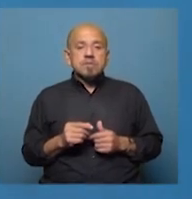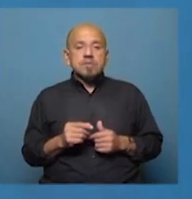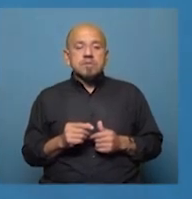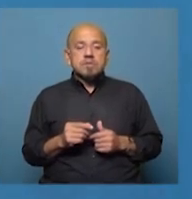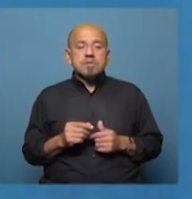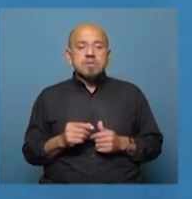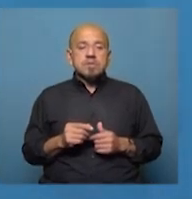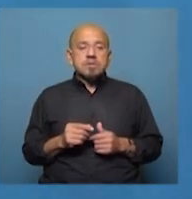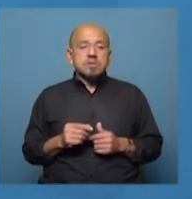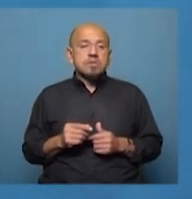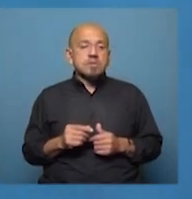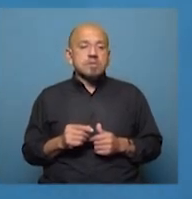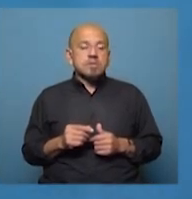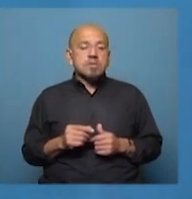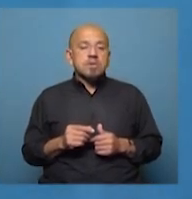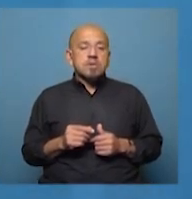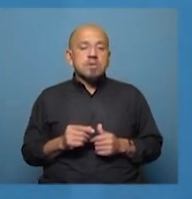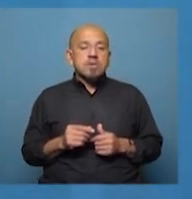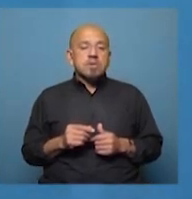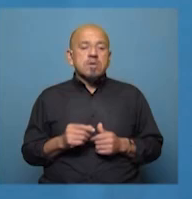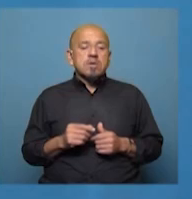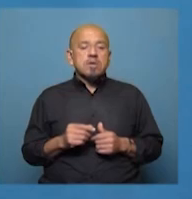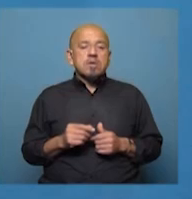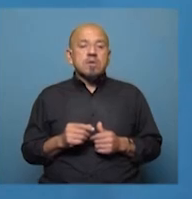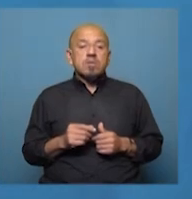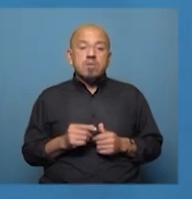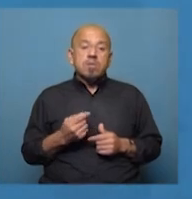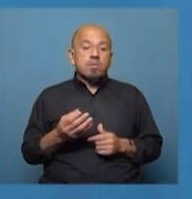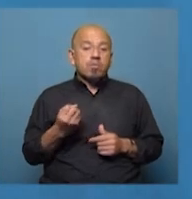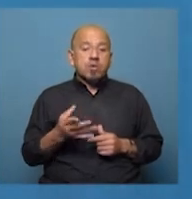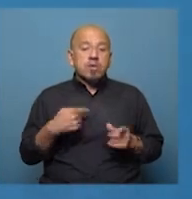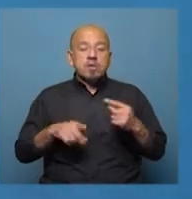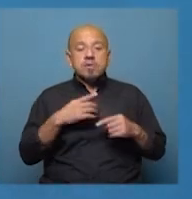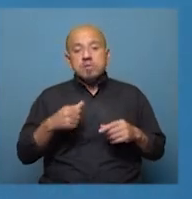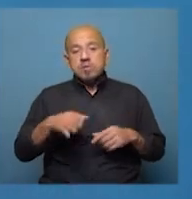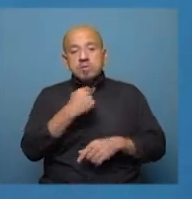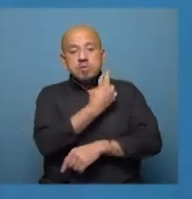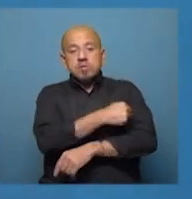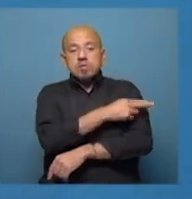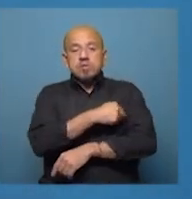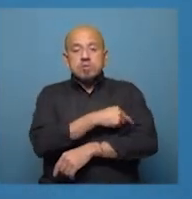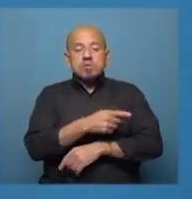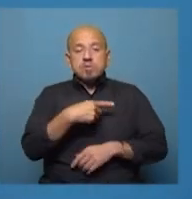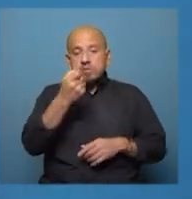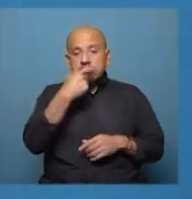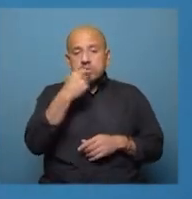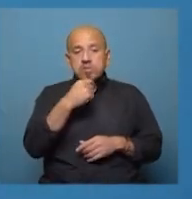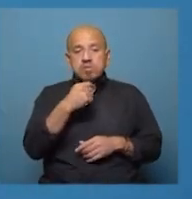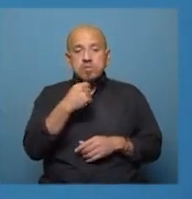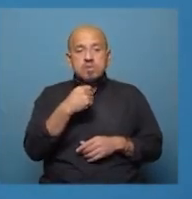policlínica el médico o la médica te receta el medicamento debieras ir a la farmacia o al centro de dispensación de as y poder